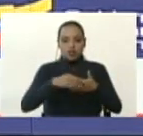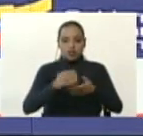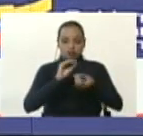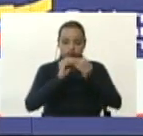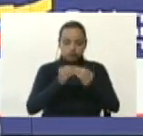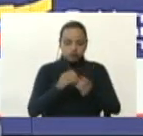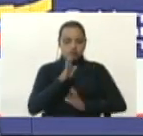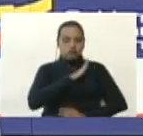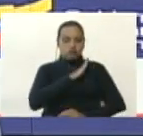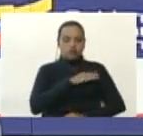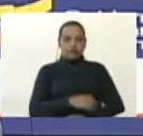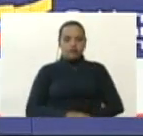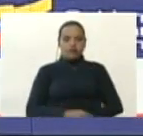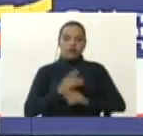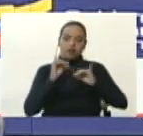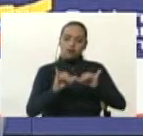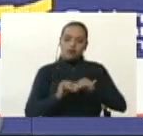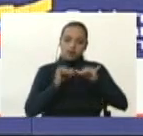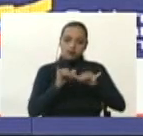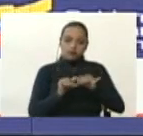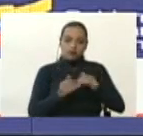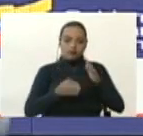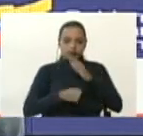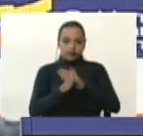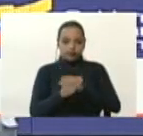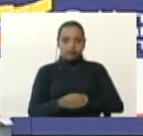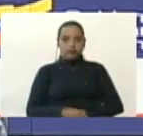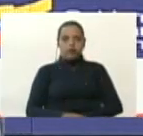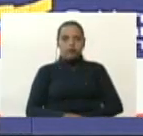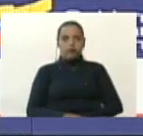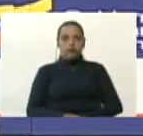En esa misma onda y en esa misma dirección,